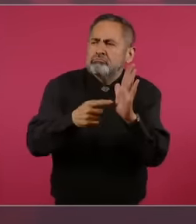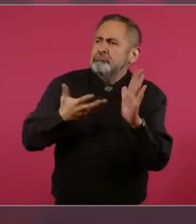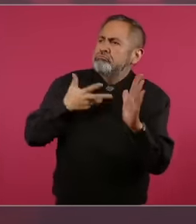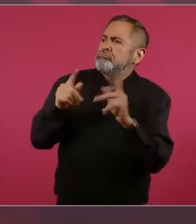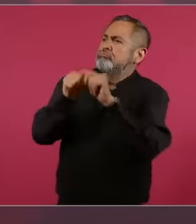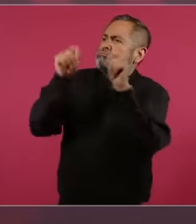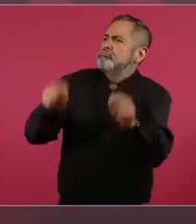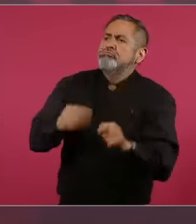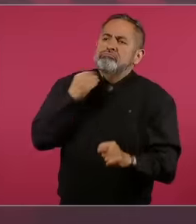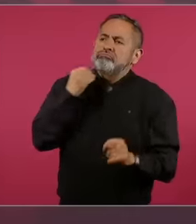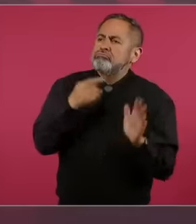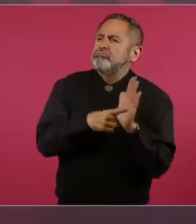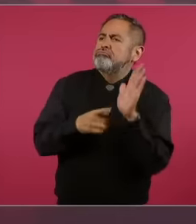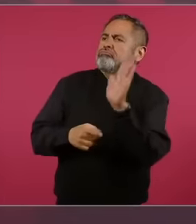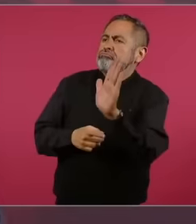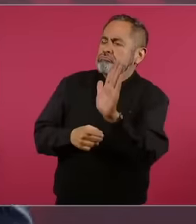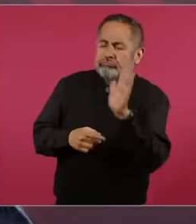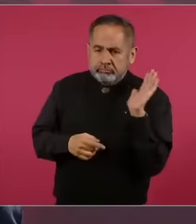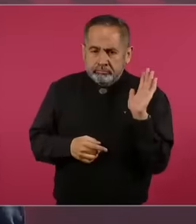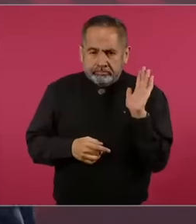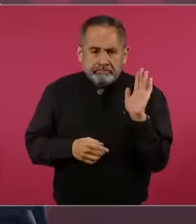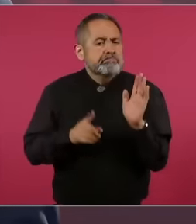abogado se van a inscribir,